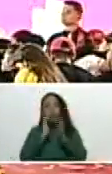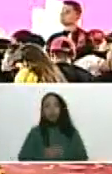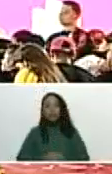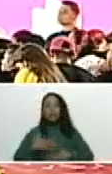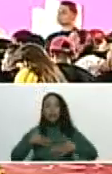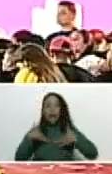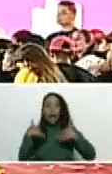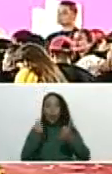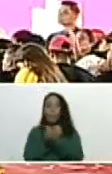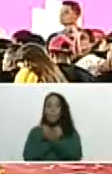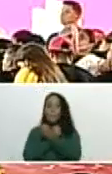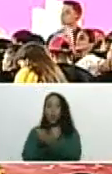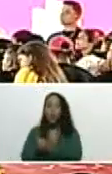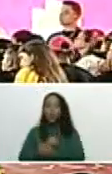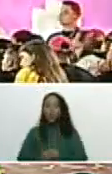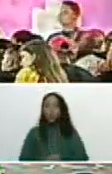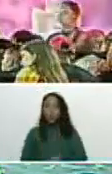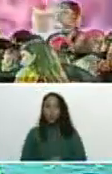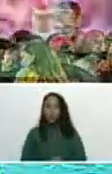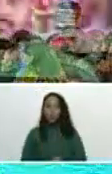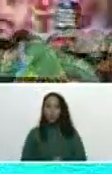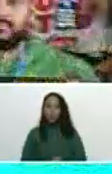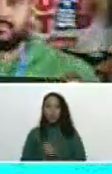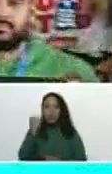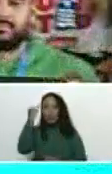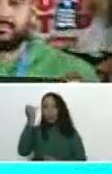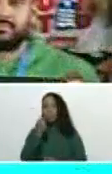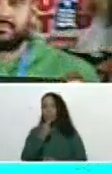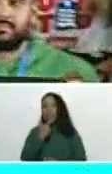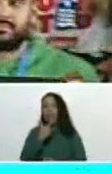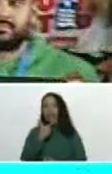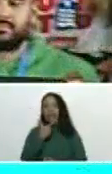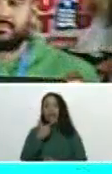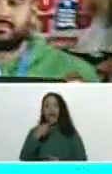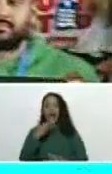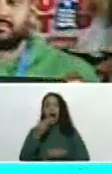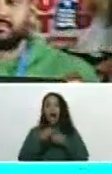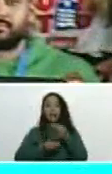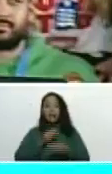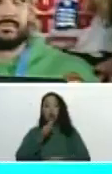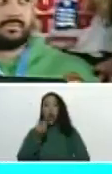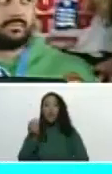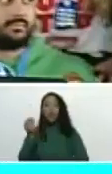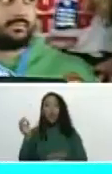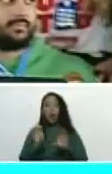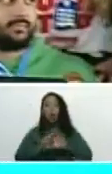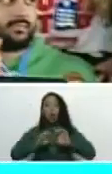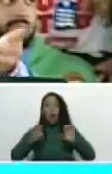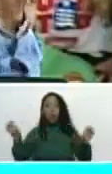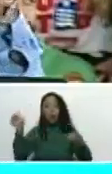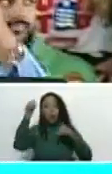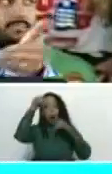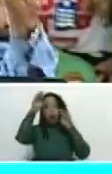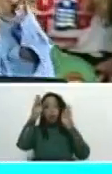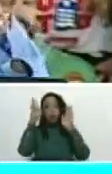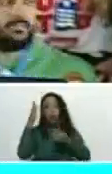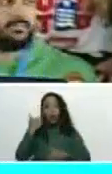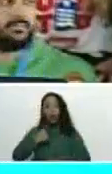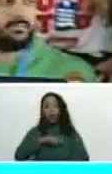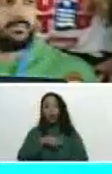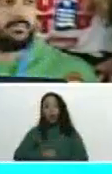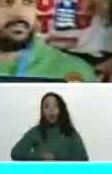salud, amor. Qué idea tan hermosa, que sea la juventud la que se eduque en la atención de nuestros